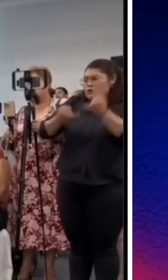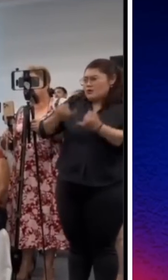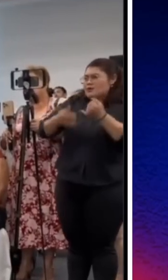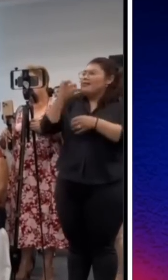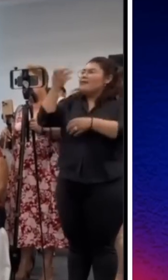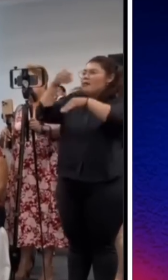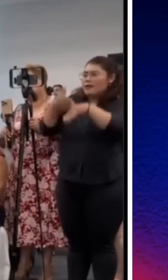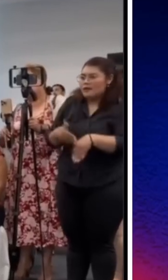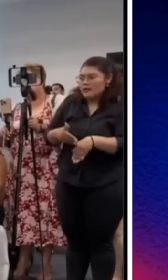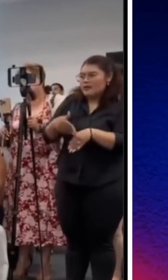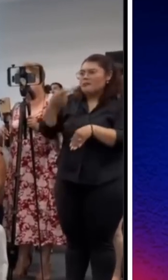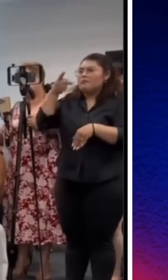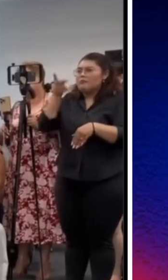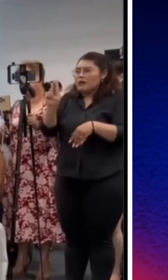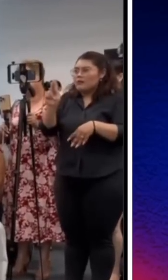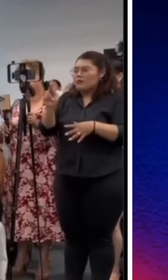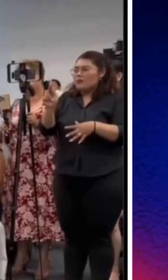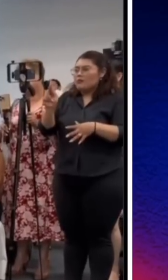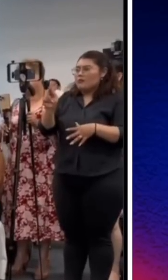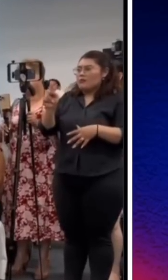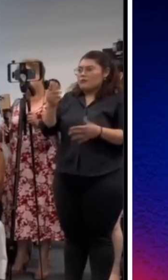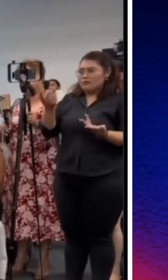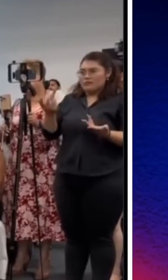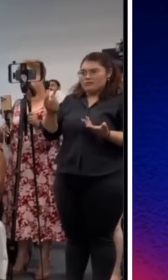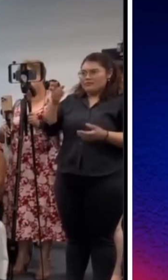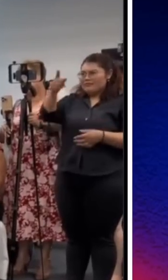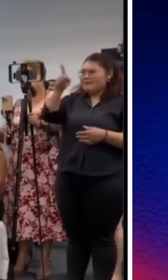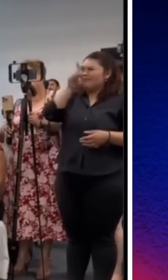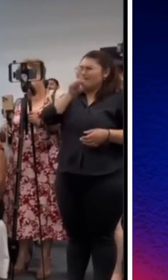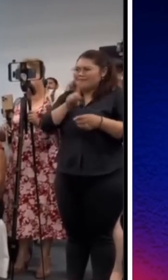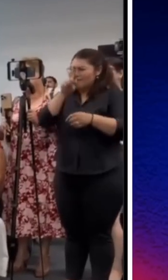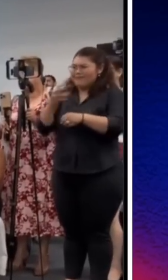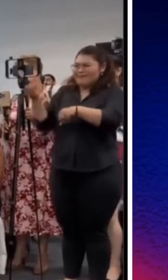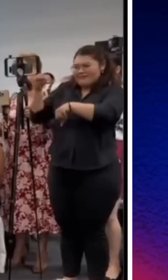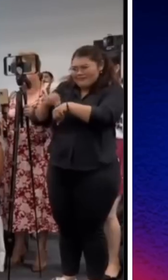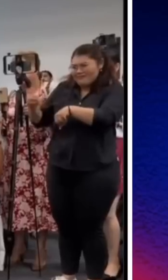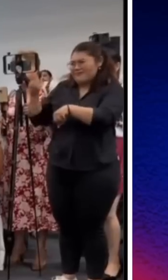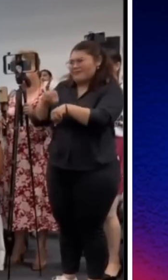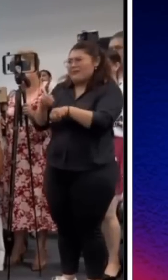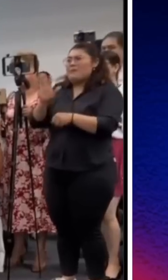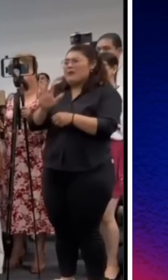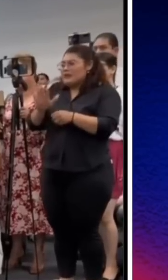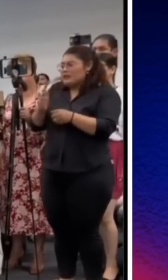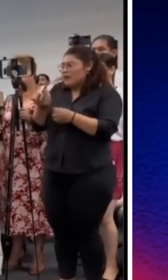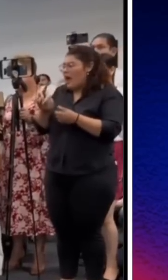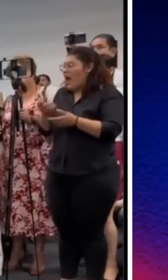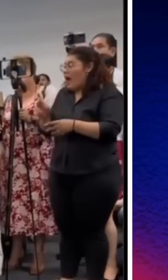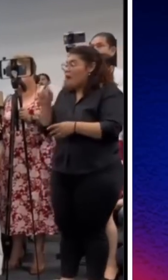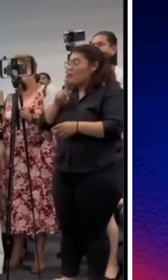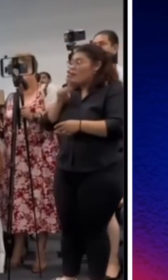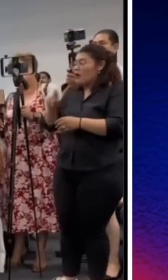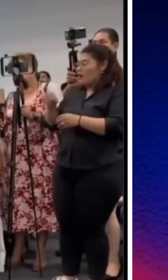la primera forma de combatir los feminicidios y esa violencia terrible que hay contra las mujeres